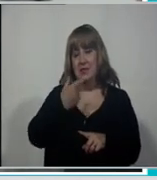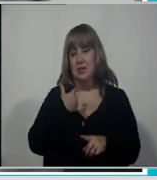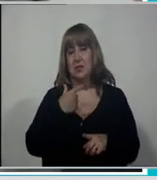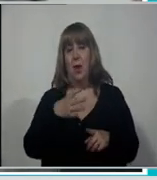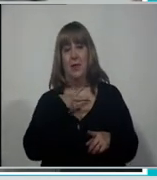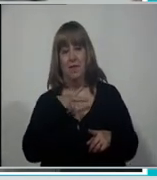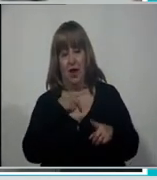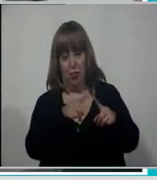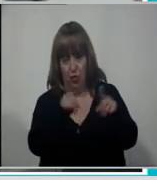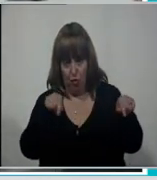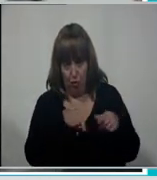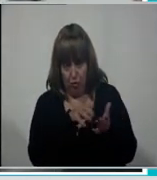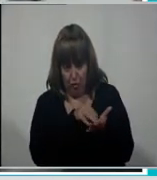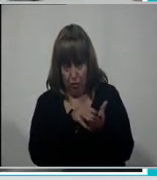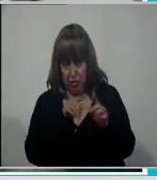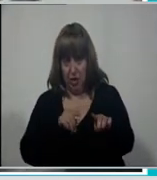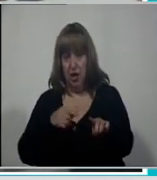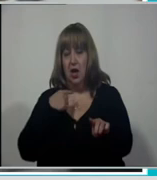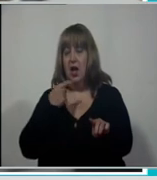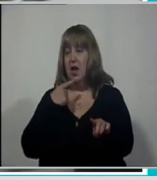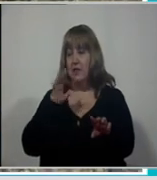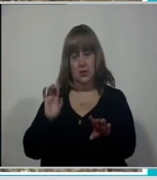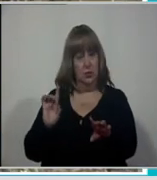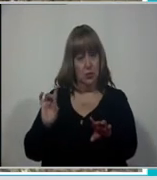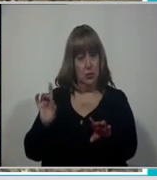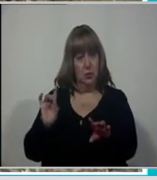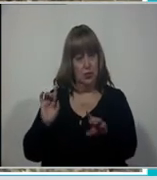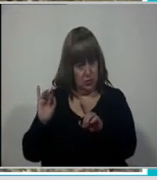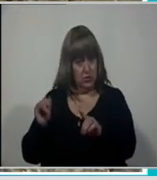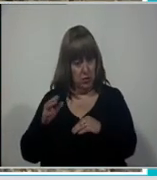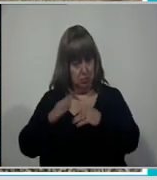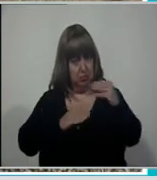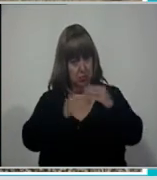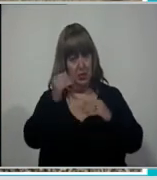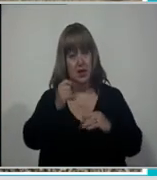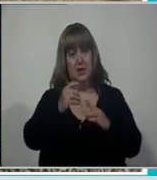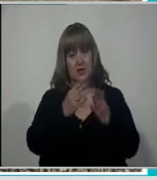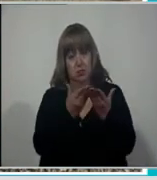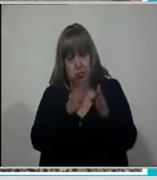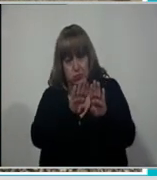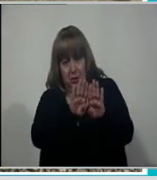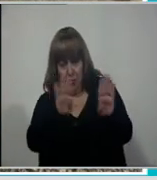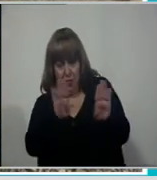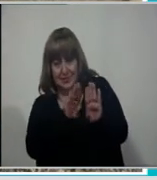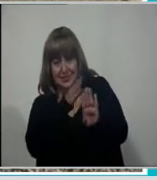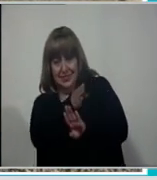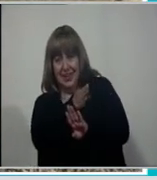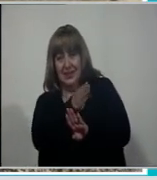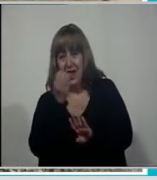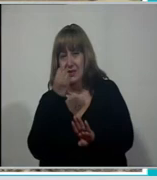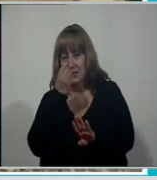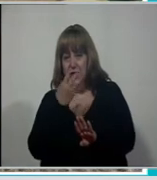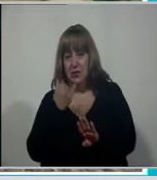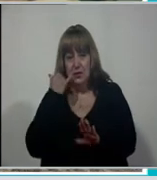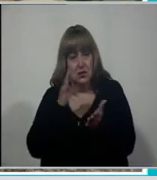entonces lo que hizo a salgado no es que no hizo la planta se hizo ese contenido está en la puerta y en la entrada de santa rosa por papeles para demostrar lo